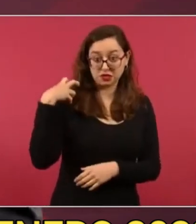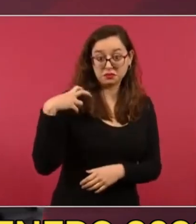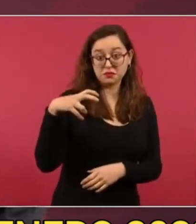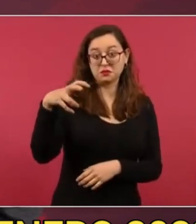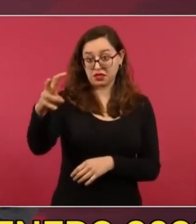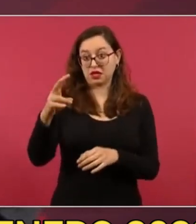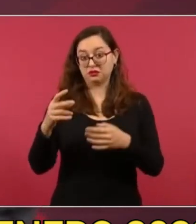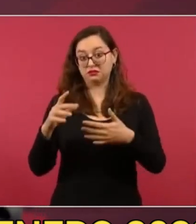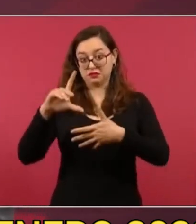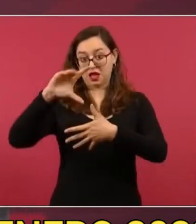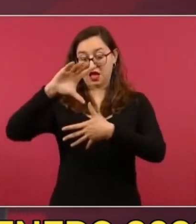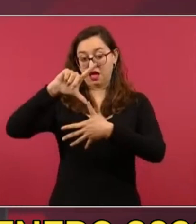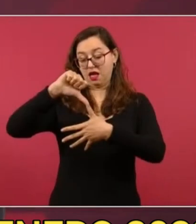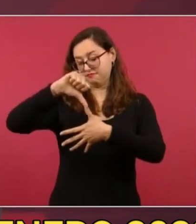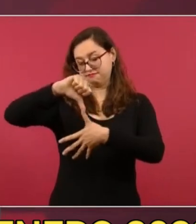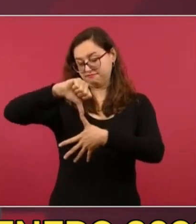sí.